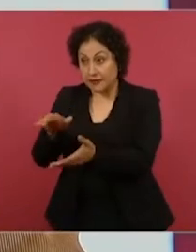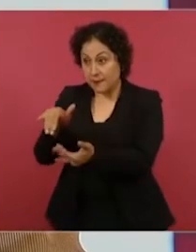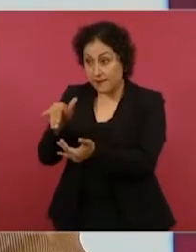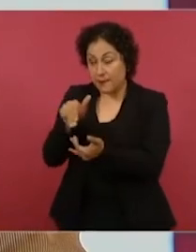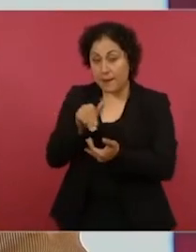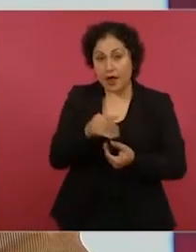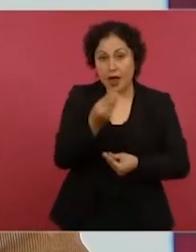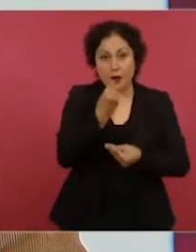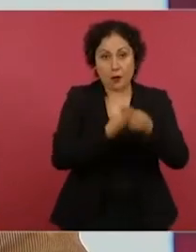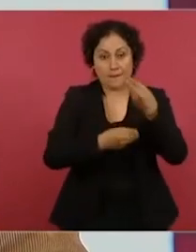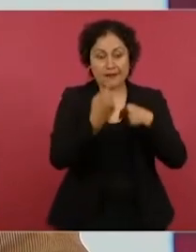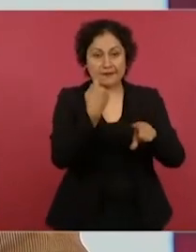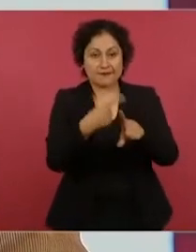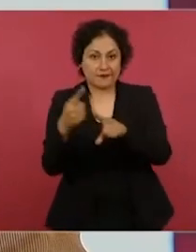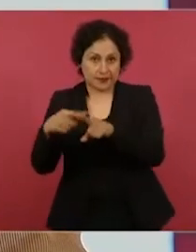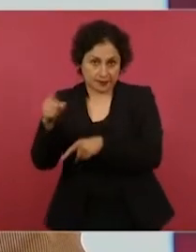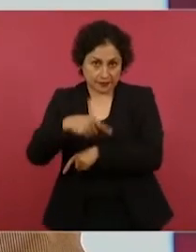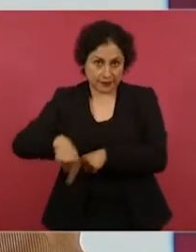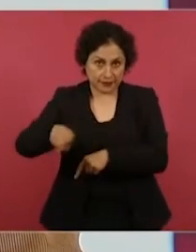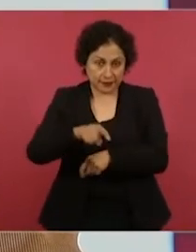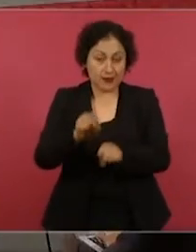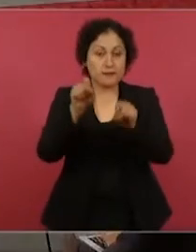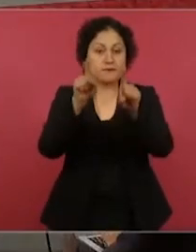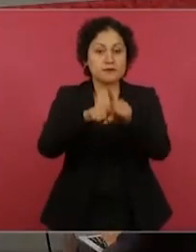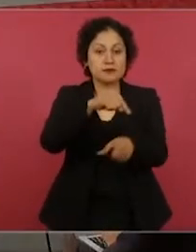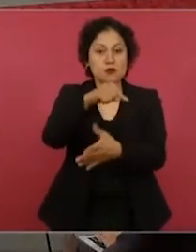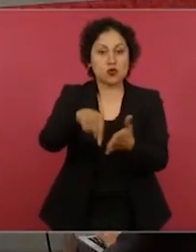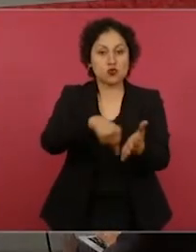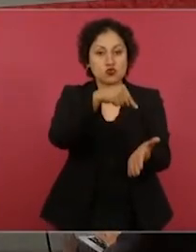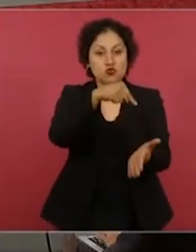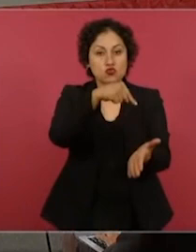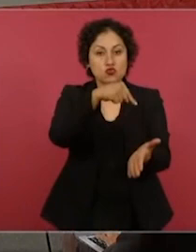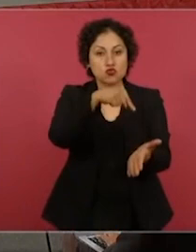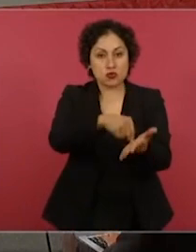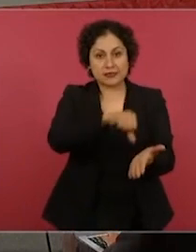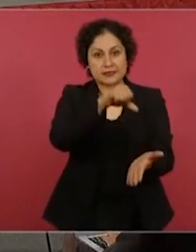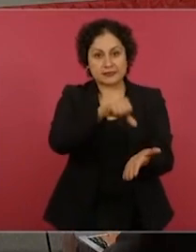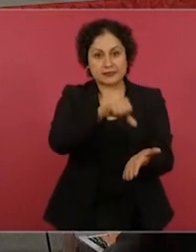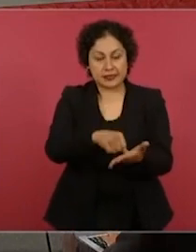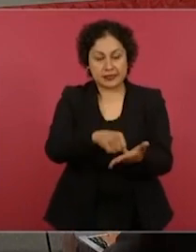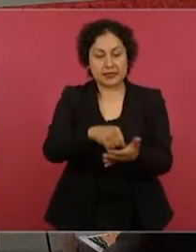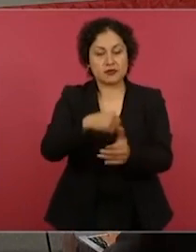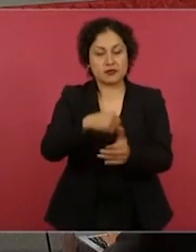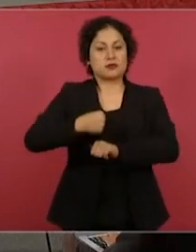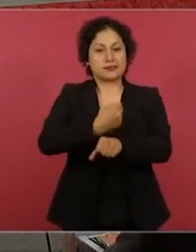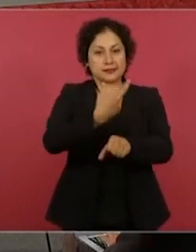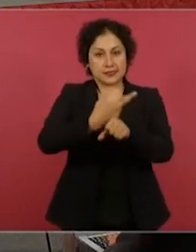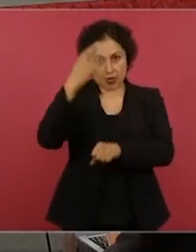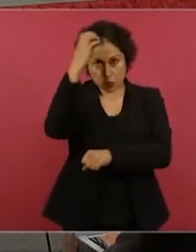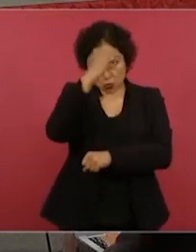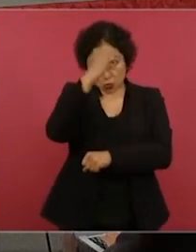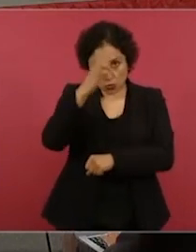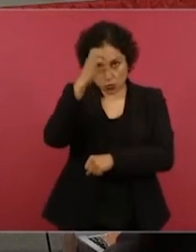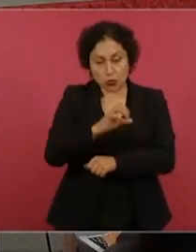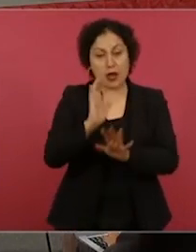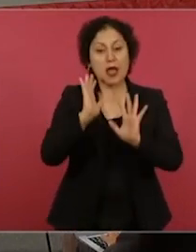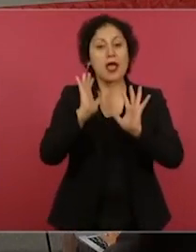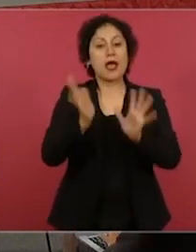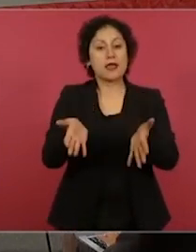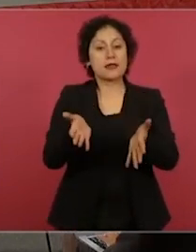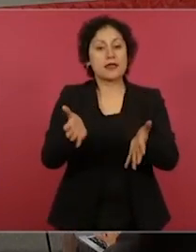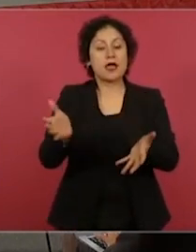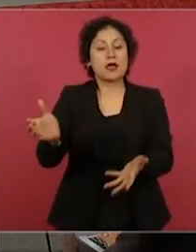de acopio y habilitados por la Secretaría de Cultura se han recuperado ya más de